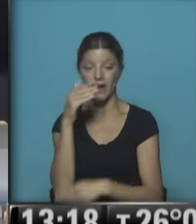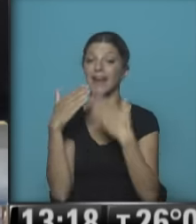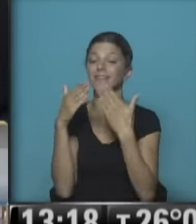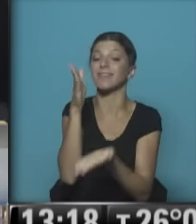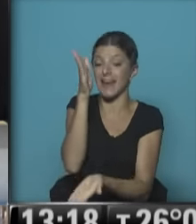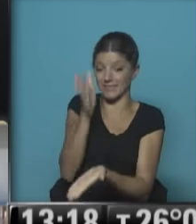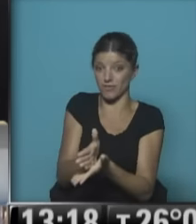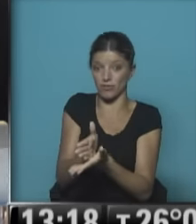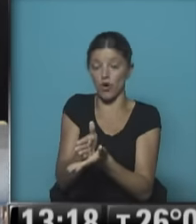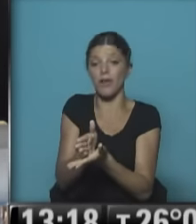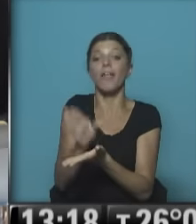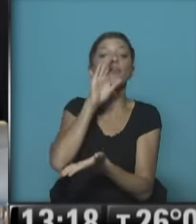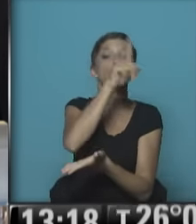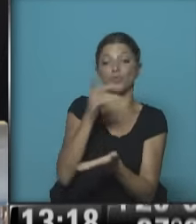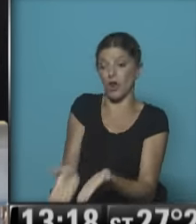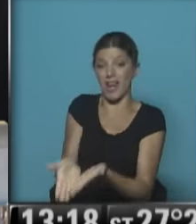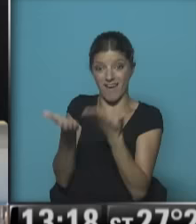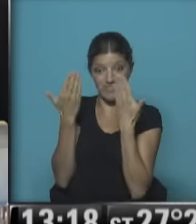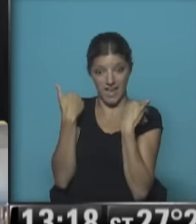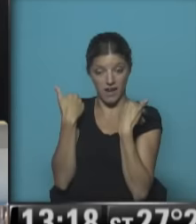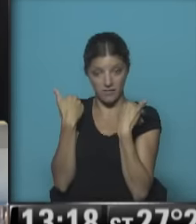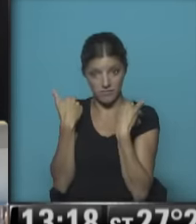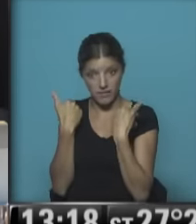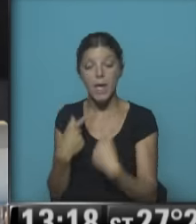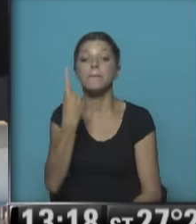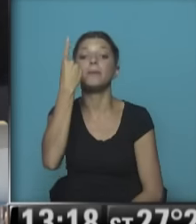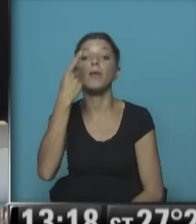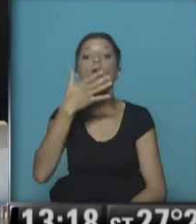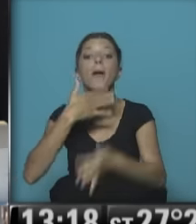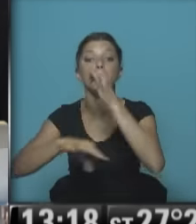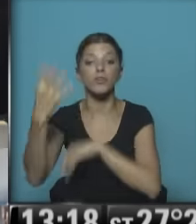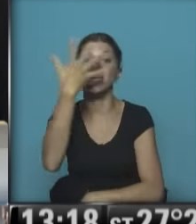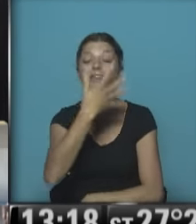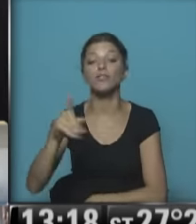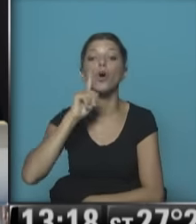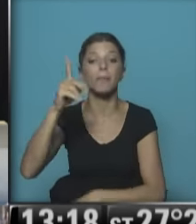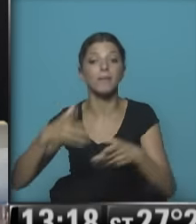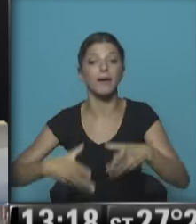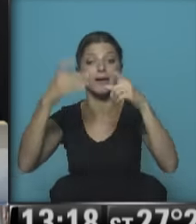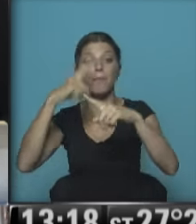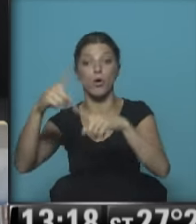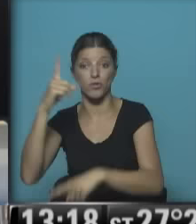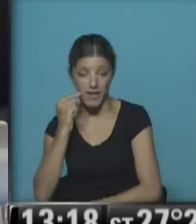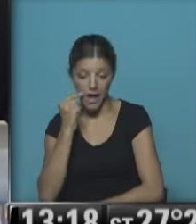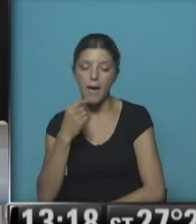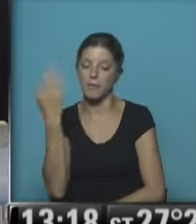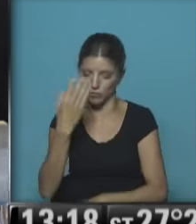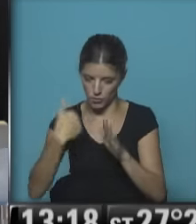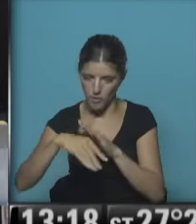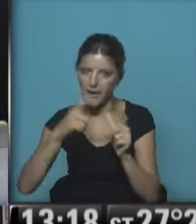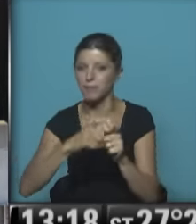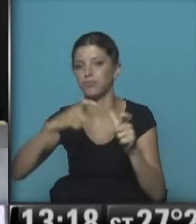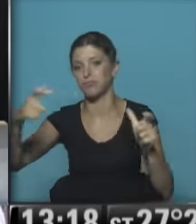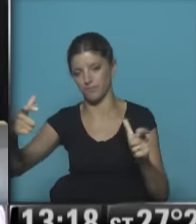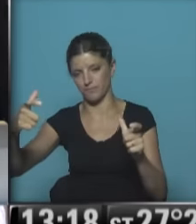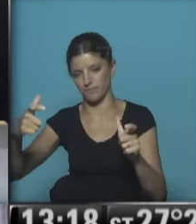semana empezó a exportar en principio 500.000 barriles de diarios, pero seguramente esta cifra va a subir, se podría llegar a